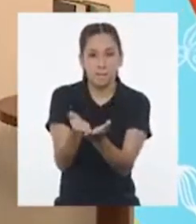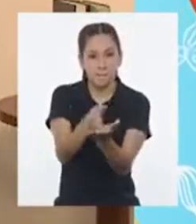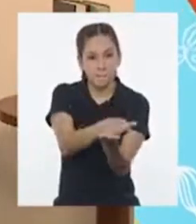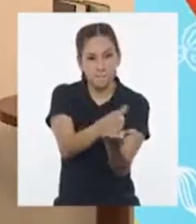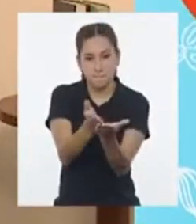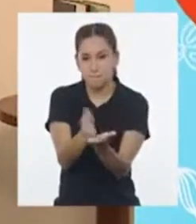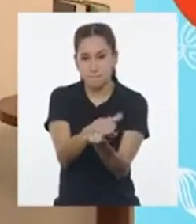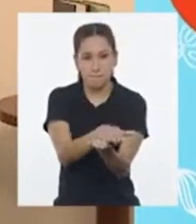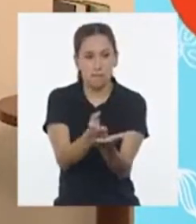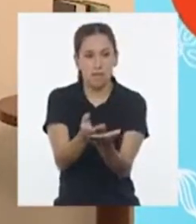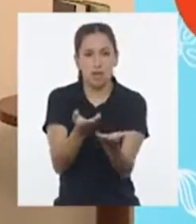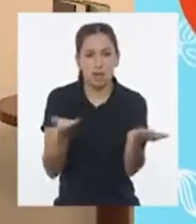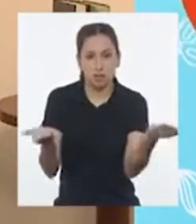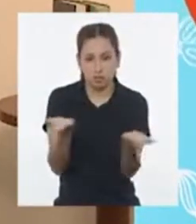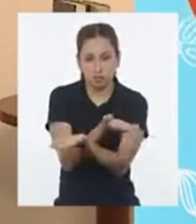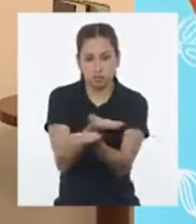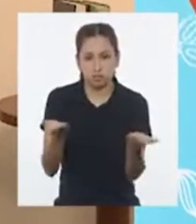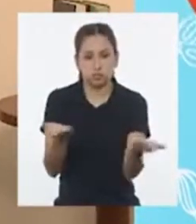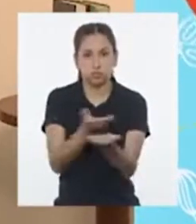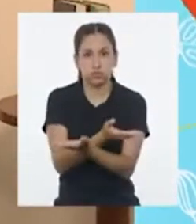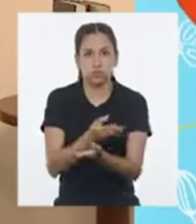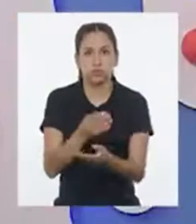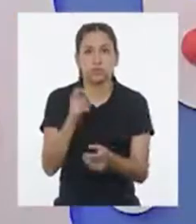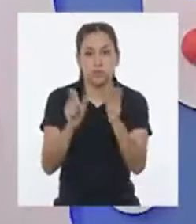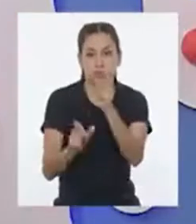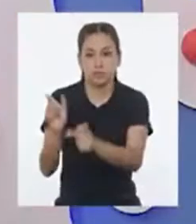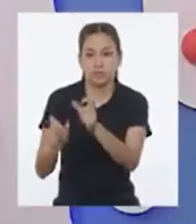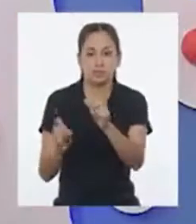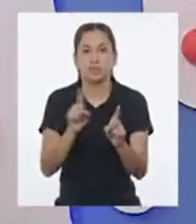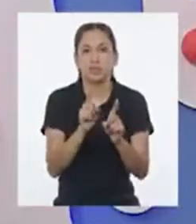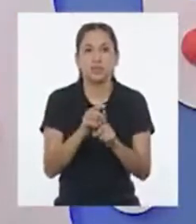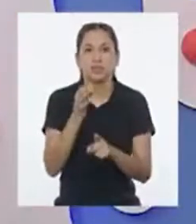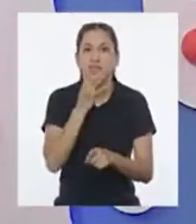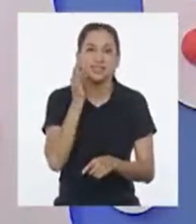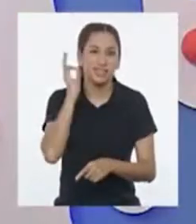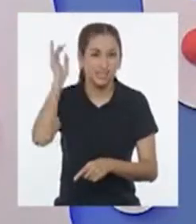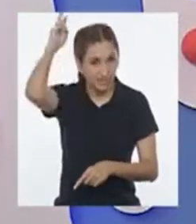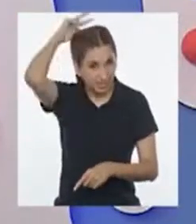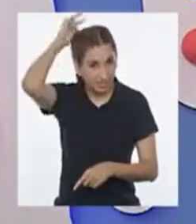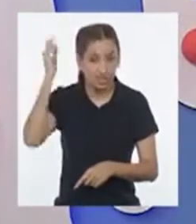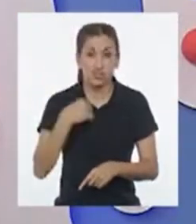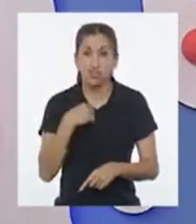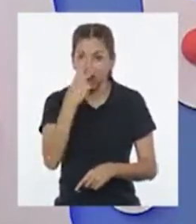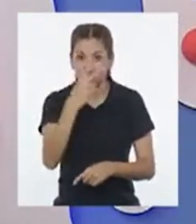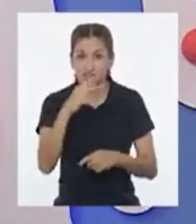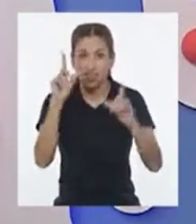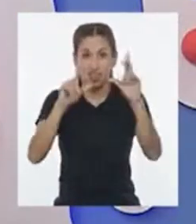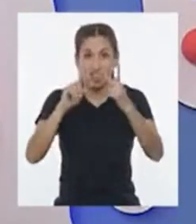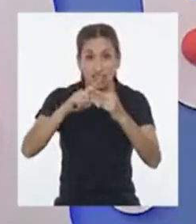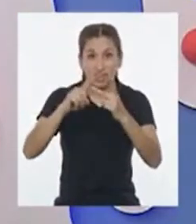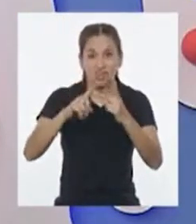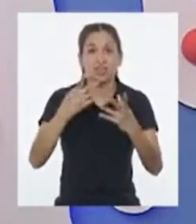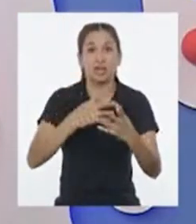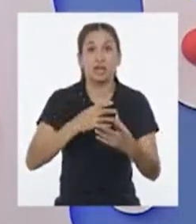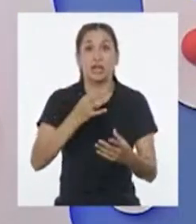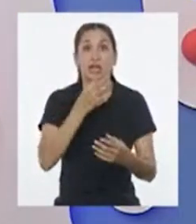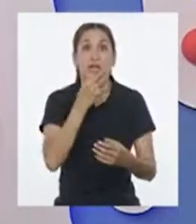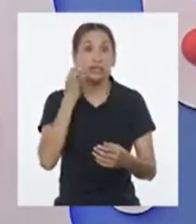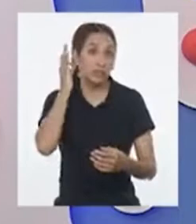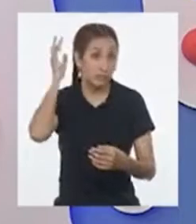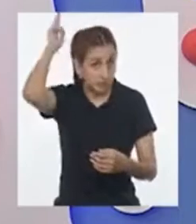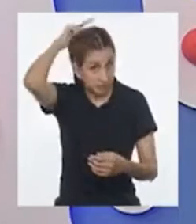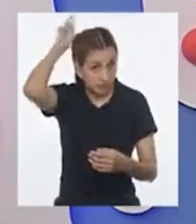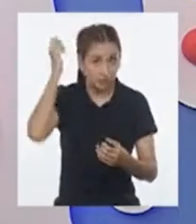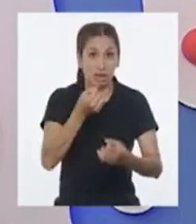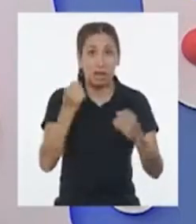intermediarios entre la población y el Inca. Yo vi en un documental que el Inca se casaba con las hijas